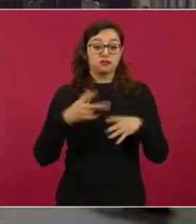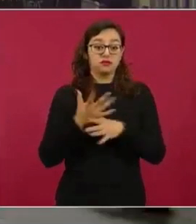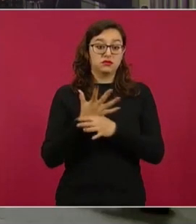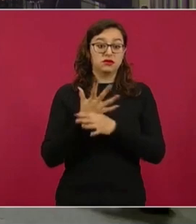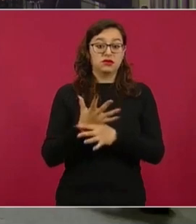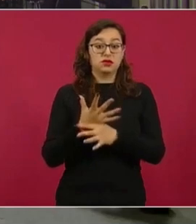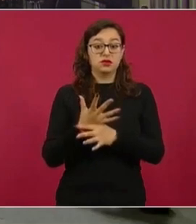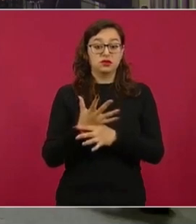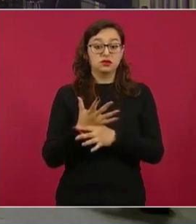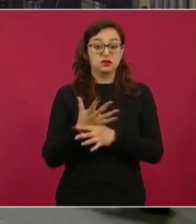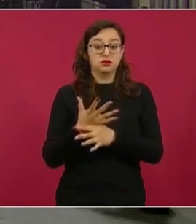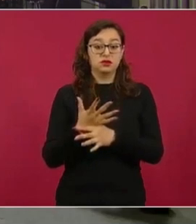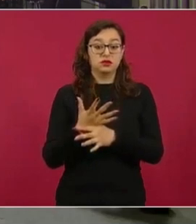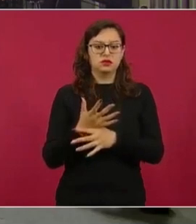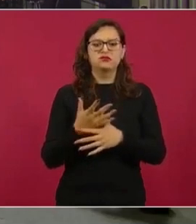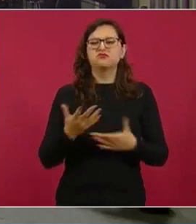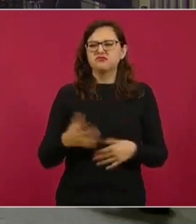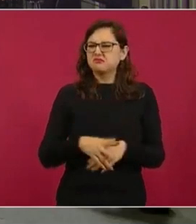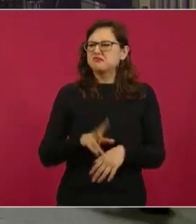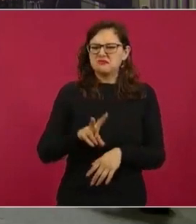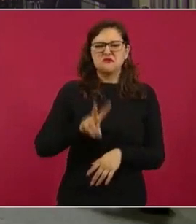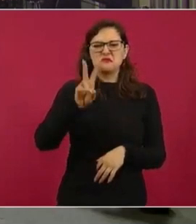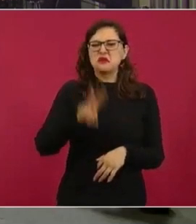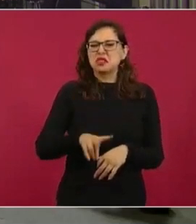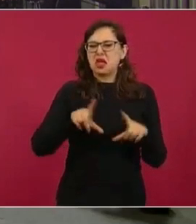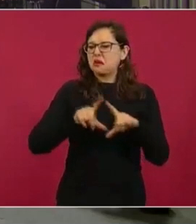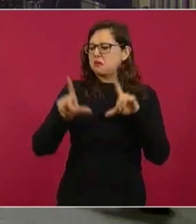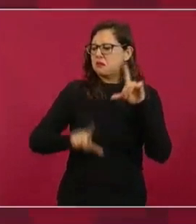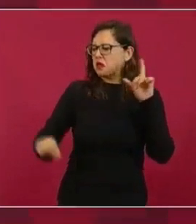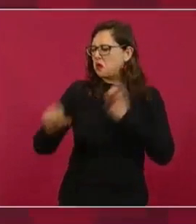que no servían las empresas públicas.